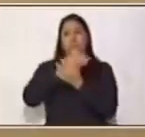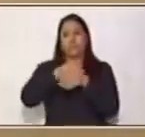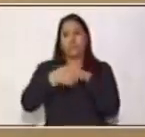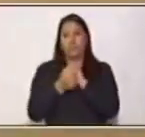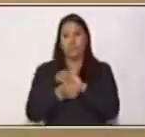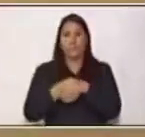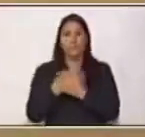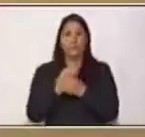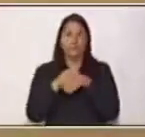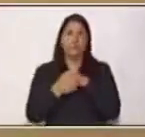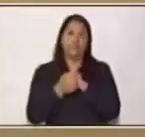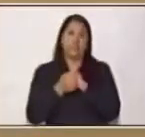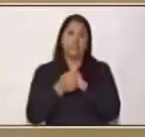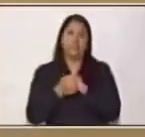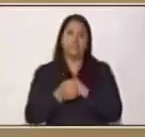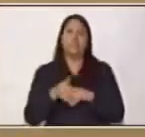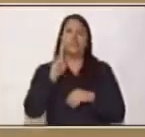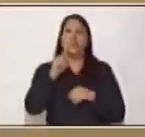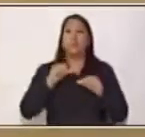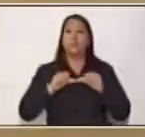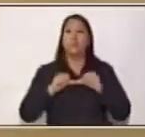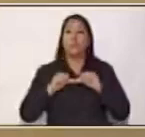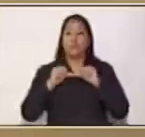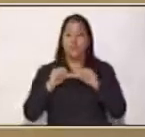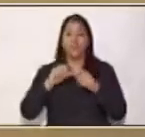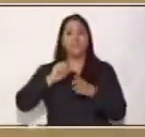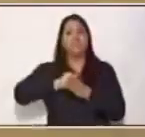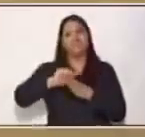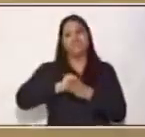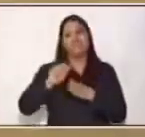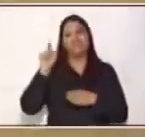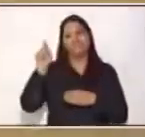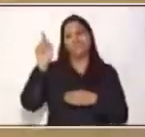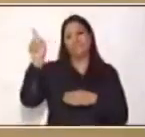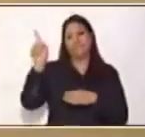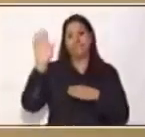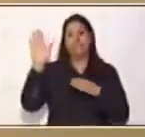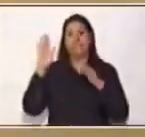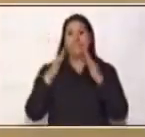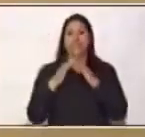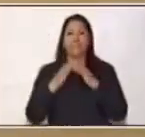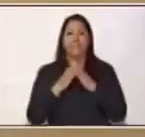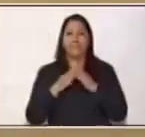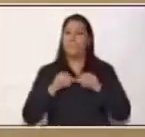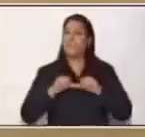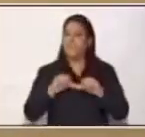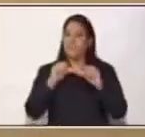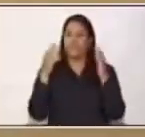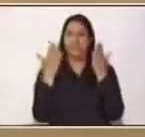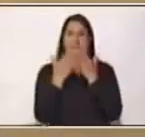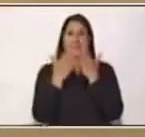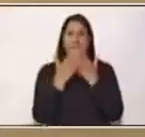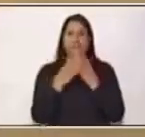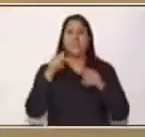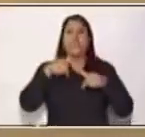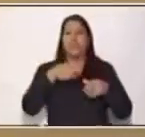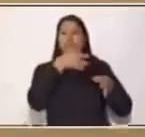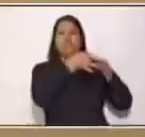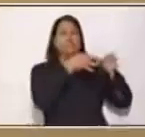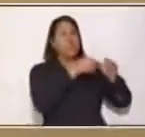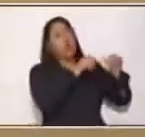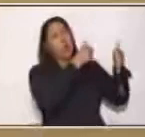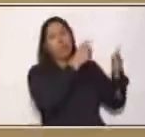antibacterial. Y sigan practicando en casa, sigan estudiando, compartan esto con